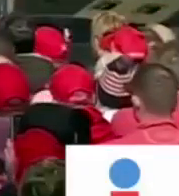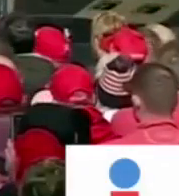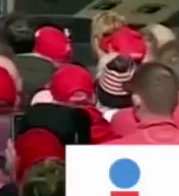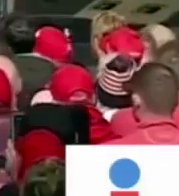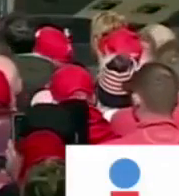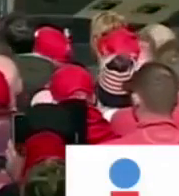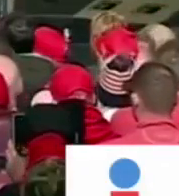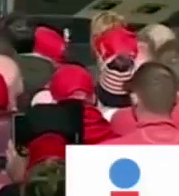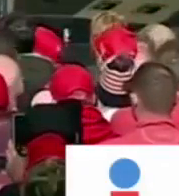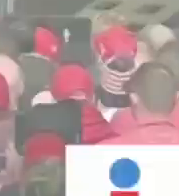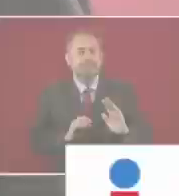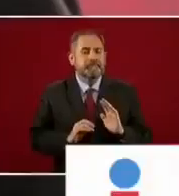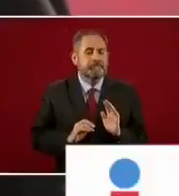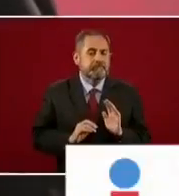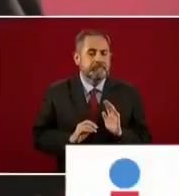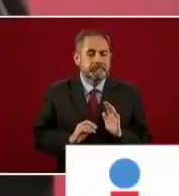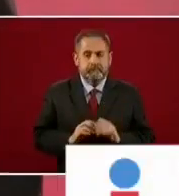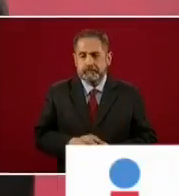enganchar.